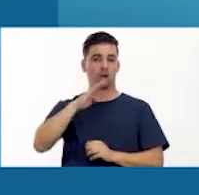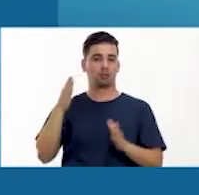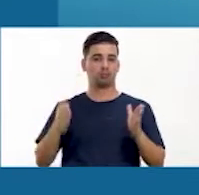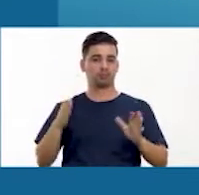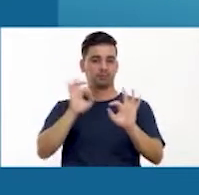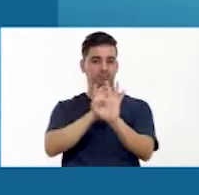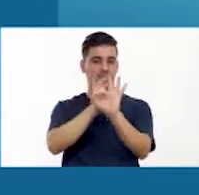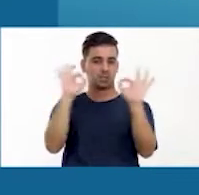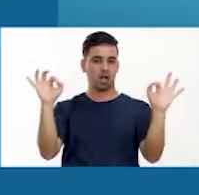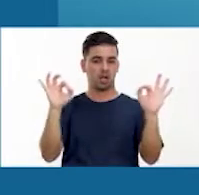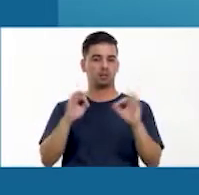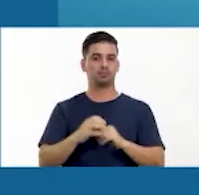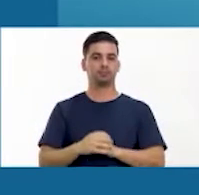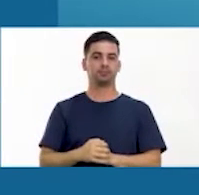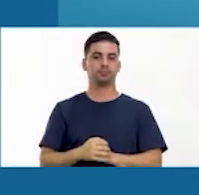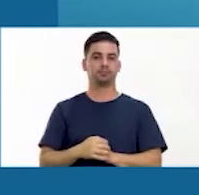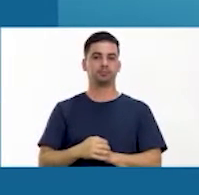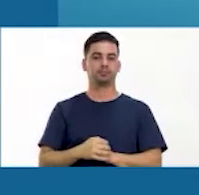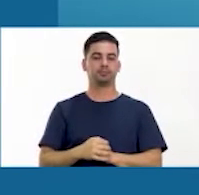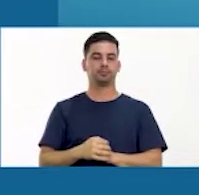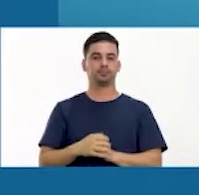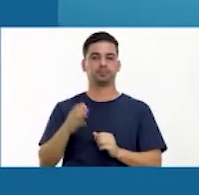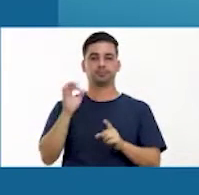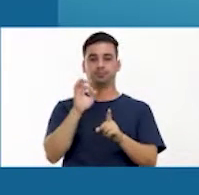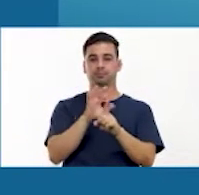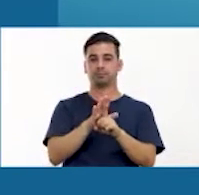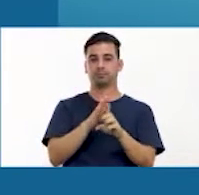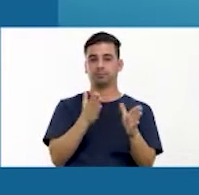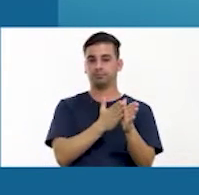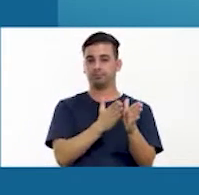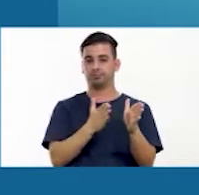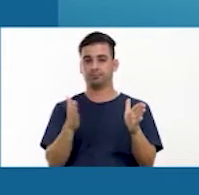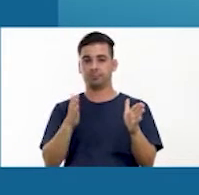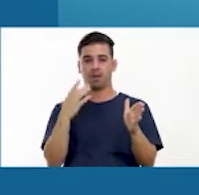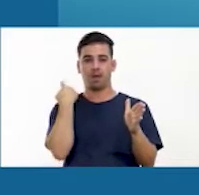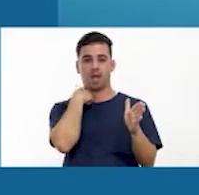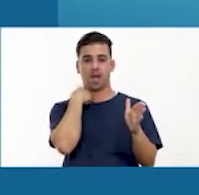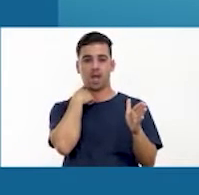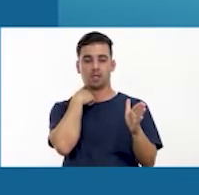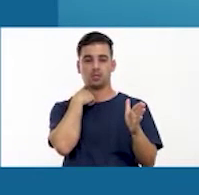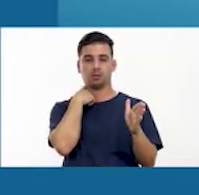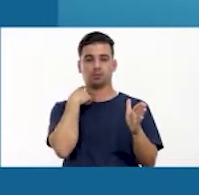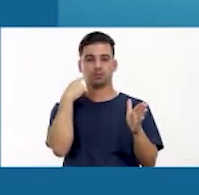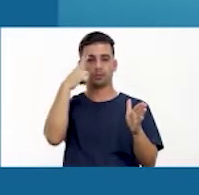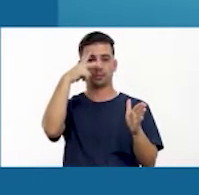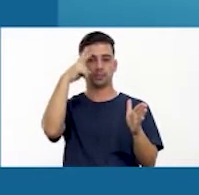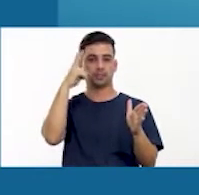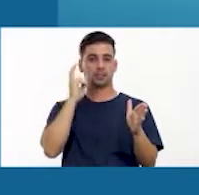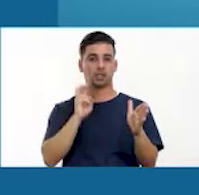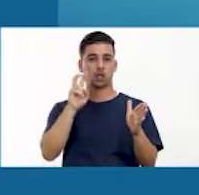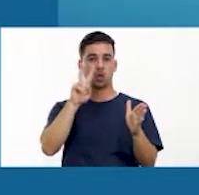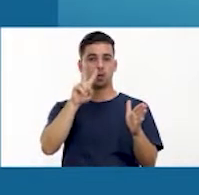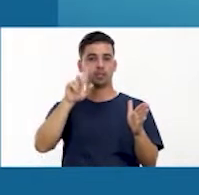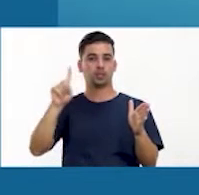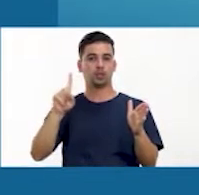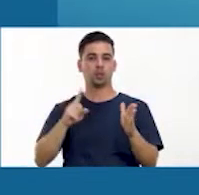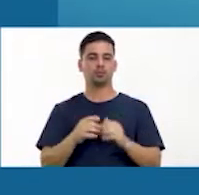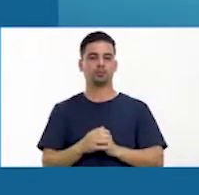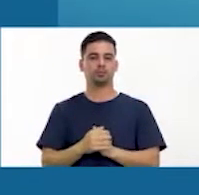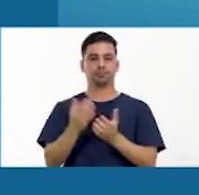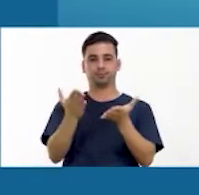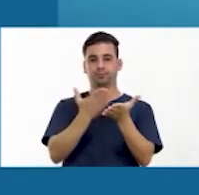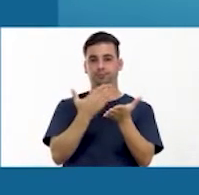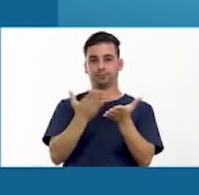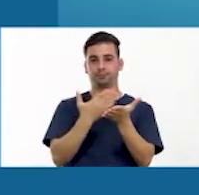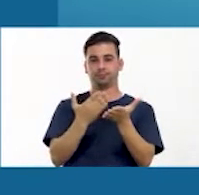el periodo especial, los primeros años del siglo XXI, que aparecen en el libro de texto en la página 417 a